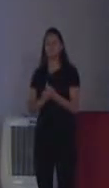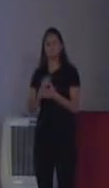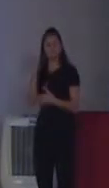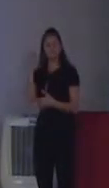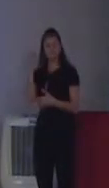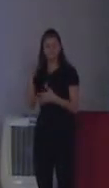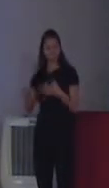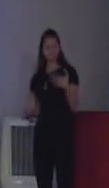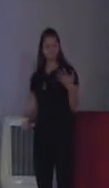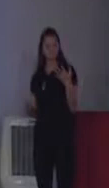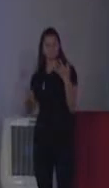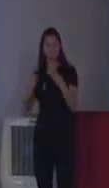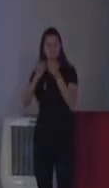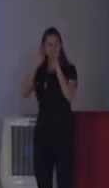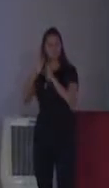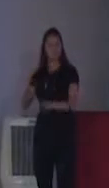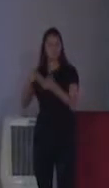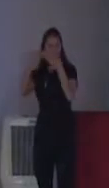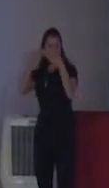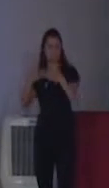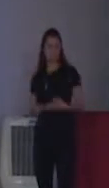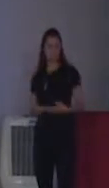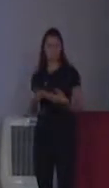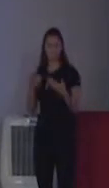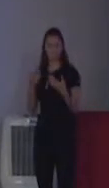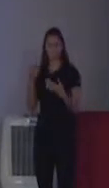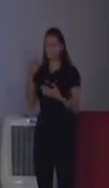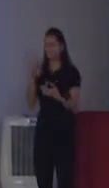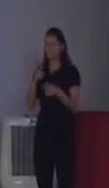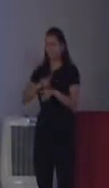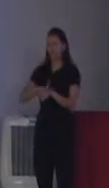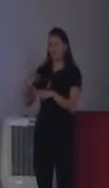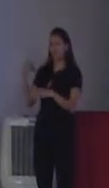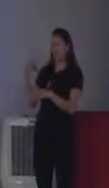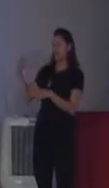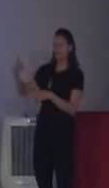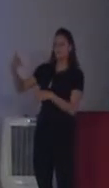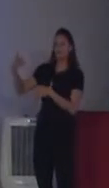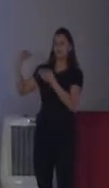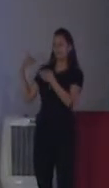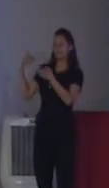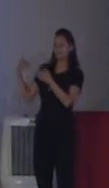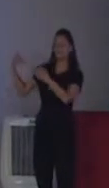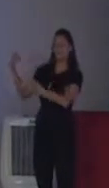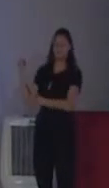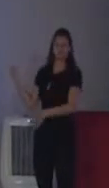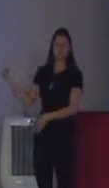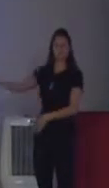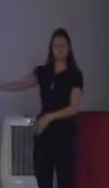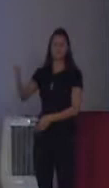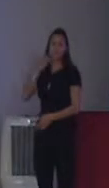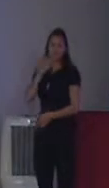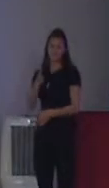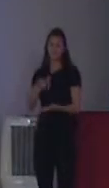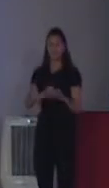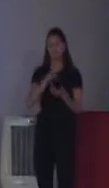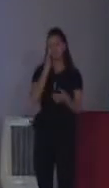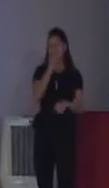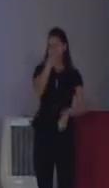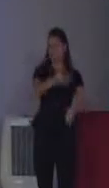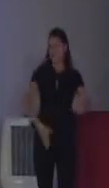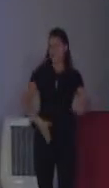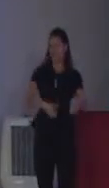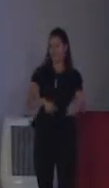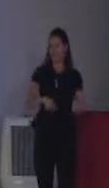maneras, digamos, de ser de la discapacidad en distintos espacios del tiempo, etcétera, etcétera. Y esto de los piratas, el manco de Lepanto,